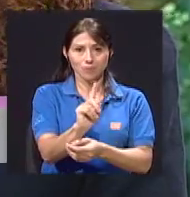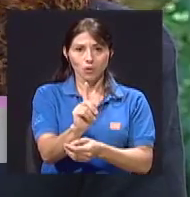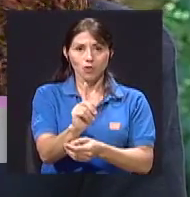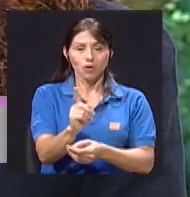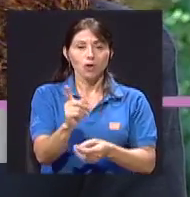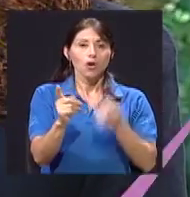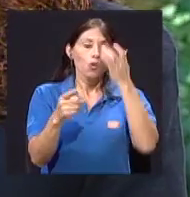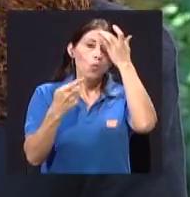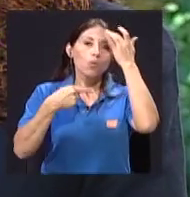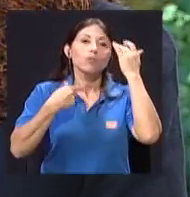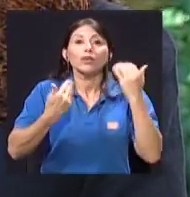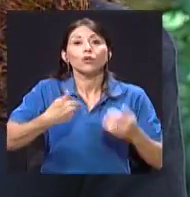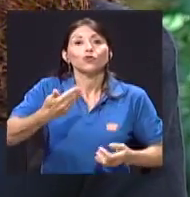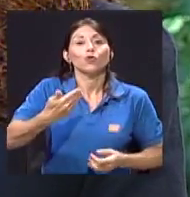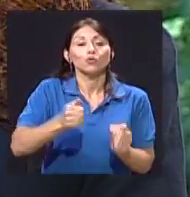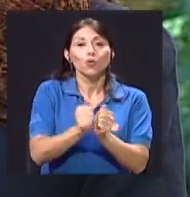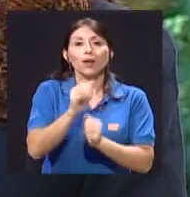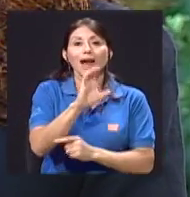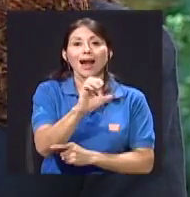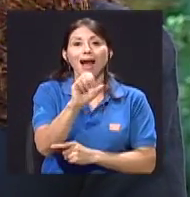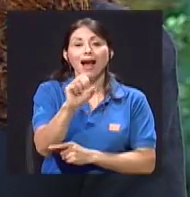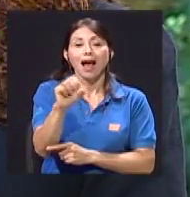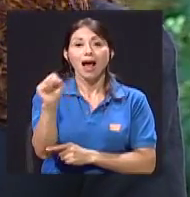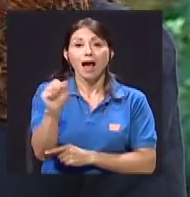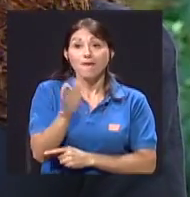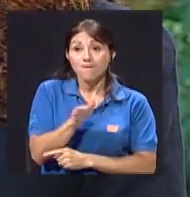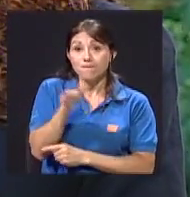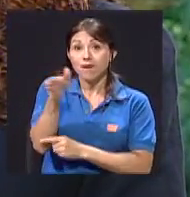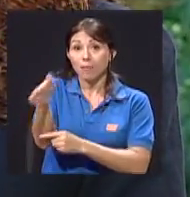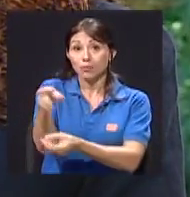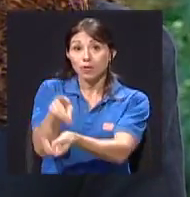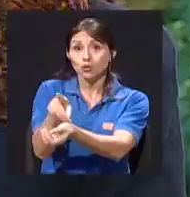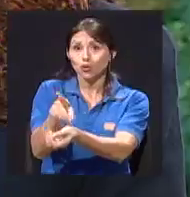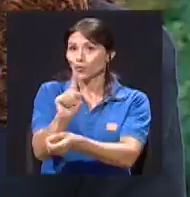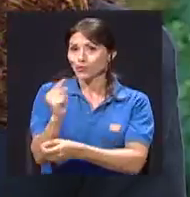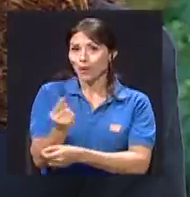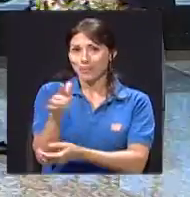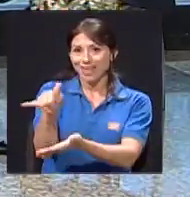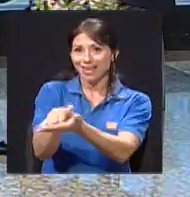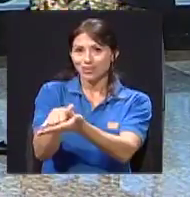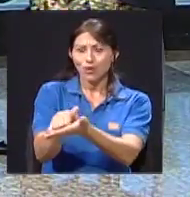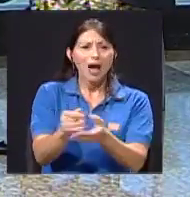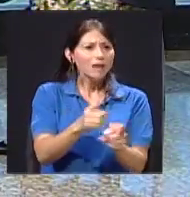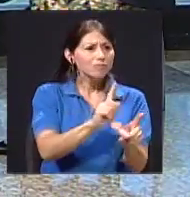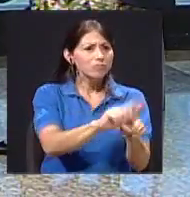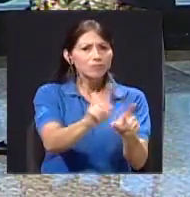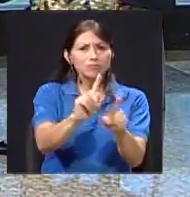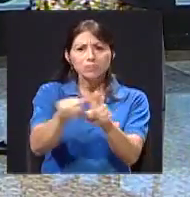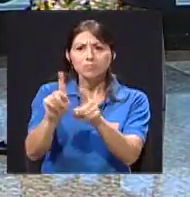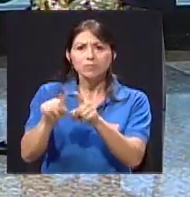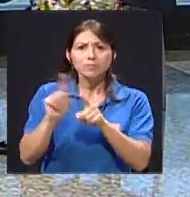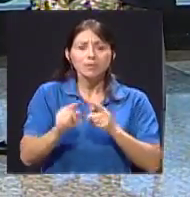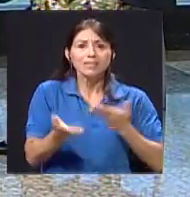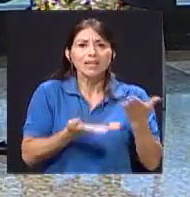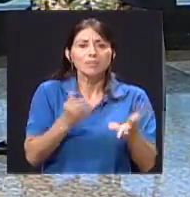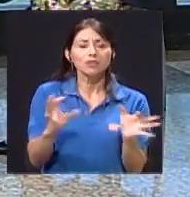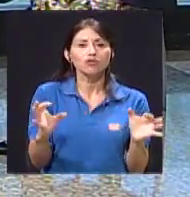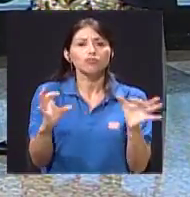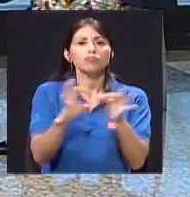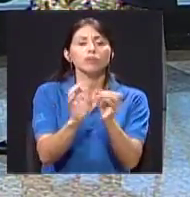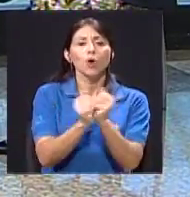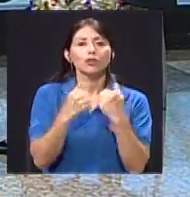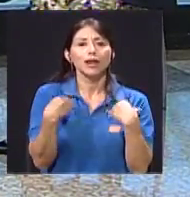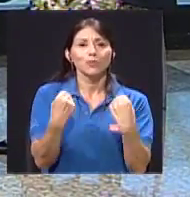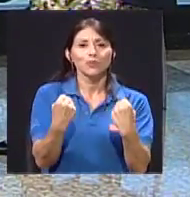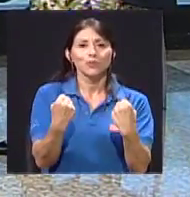vamos a procurar en la Caja Costarricense de Seguro Social una consulta, no es solamente eso. Hay múltiples servicios que tienen que ver